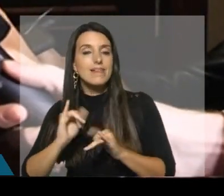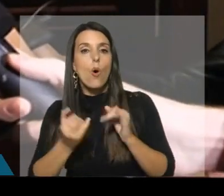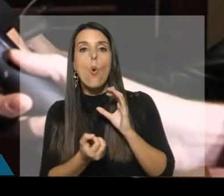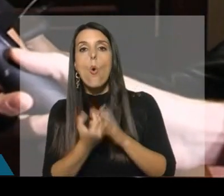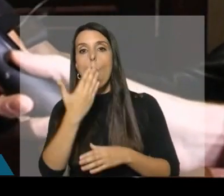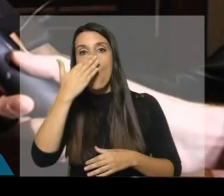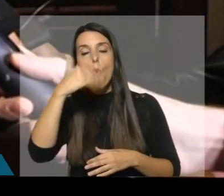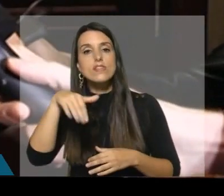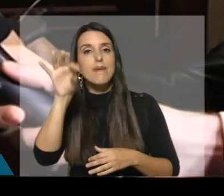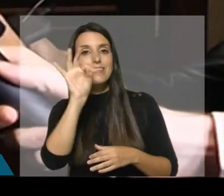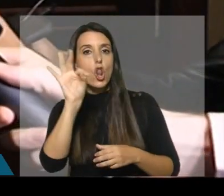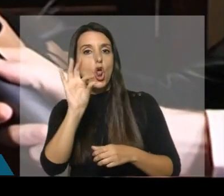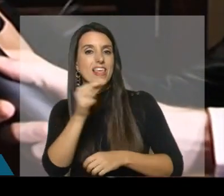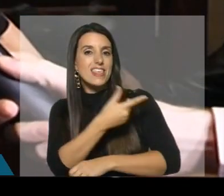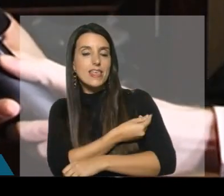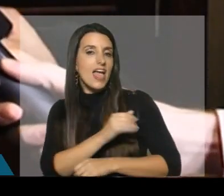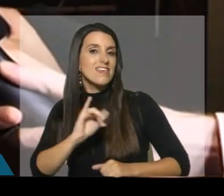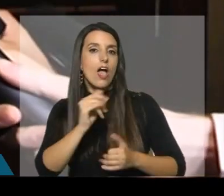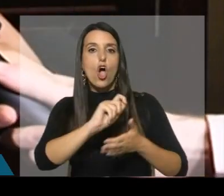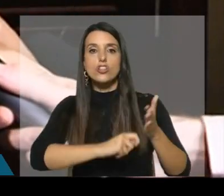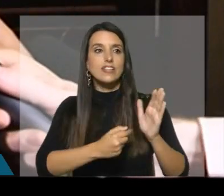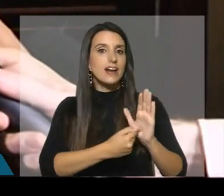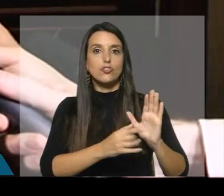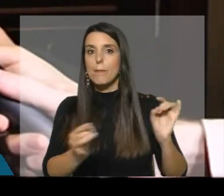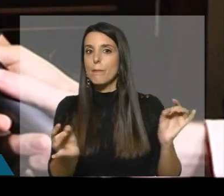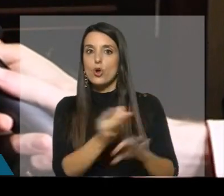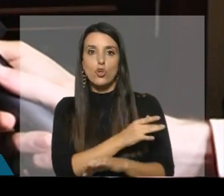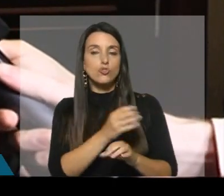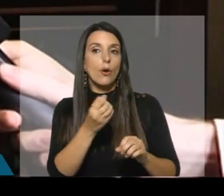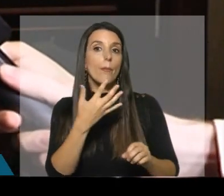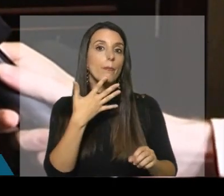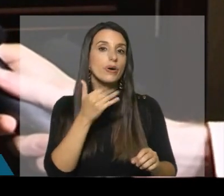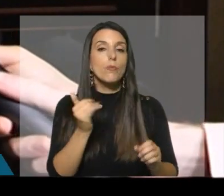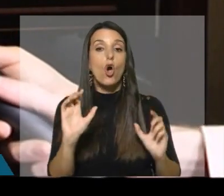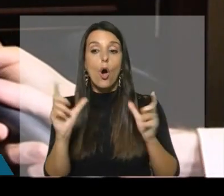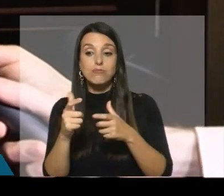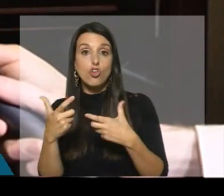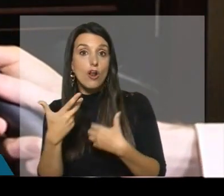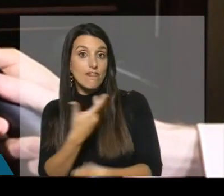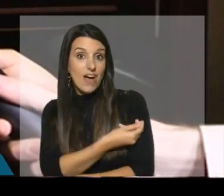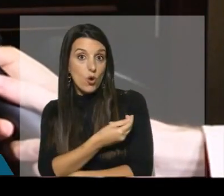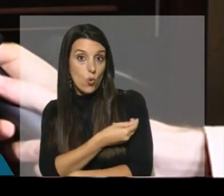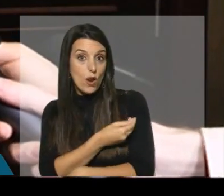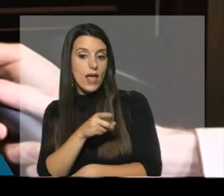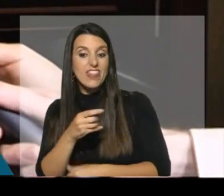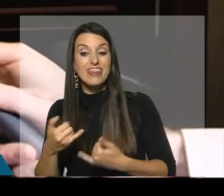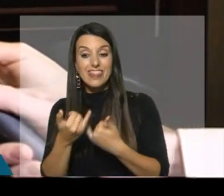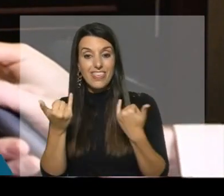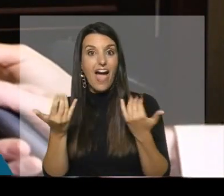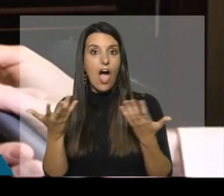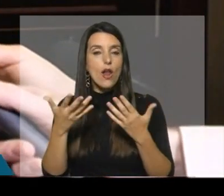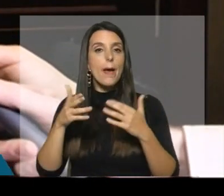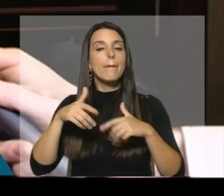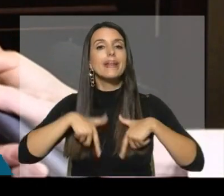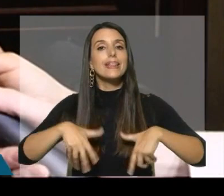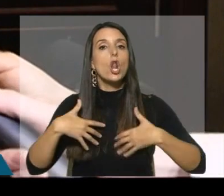quedó establecida el contrato, en la más abarcativa, por si la Comisión de Vacunas, que en estos días la está citando el